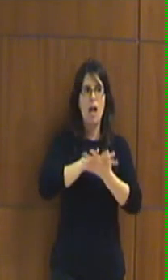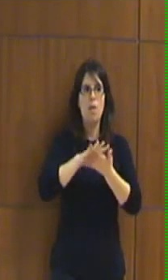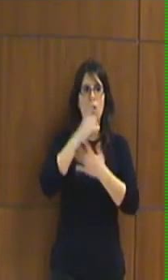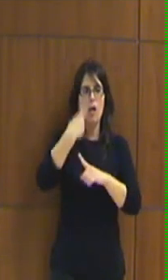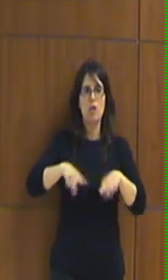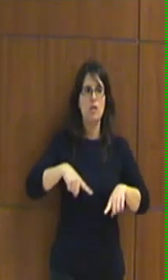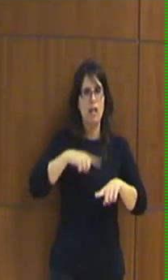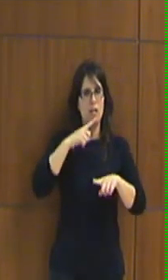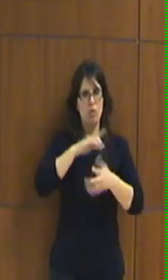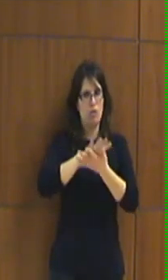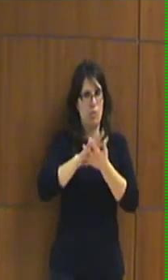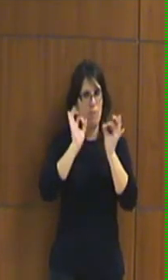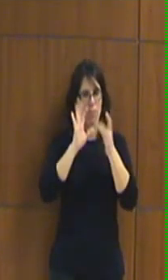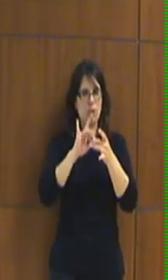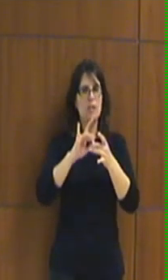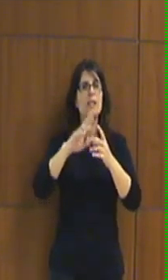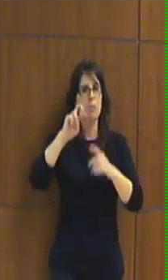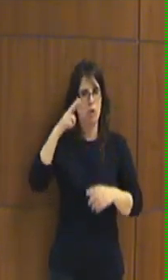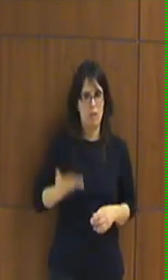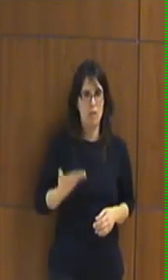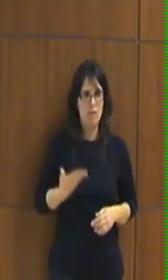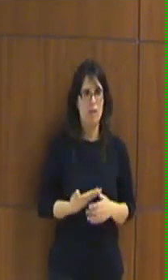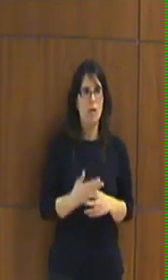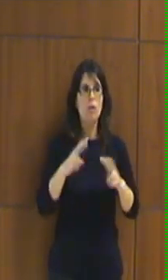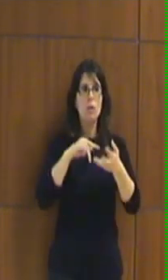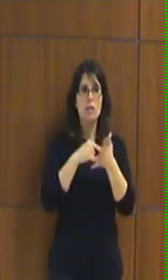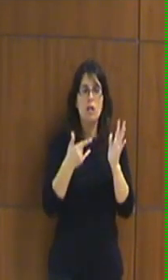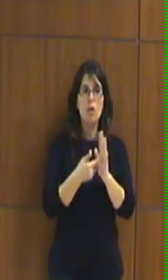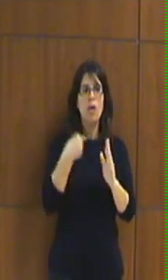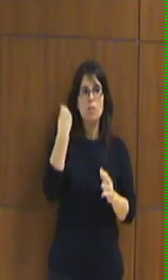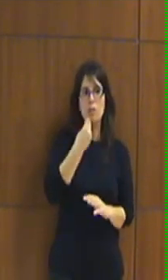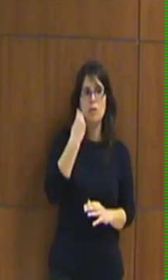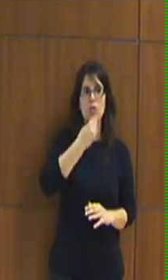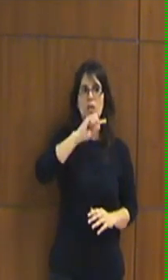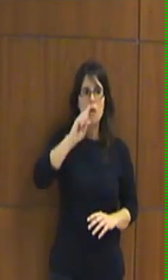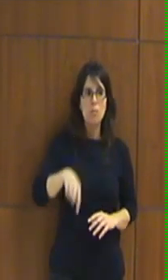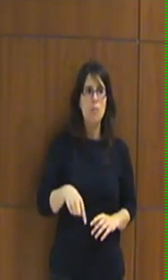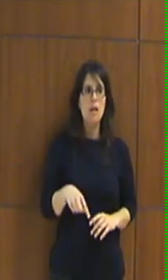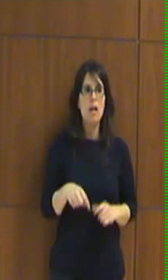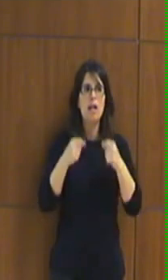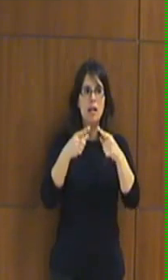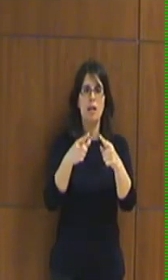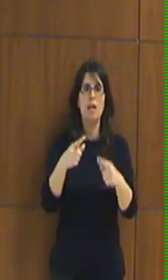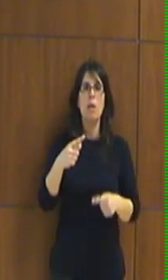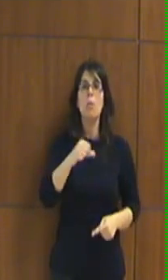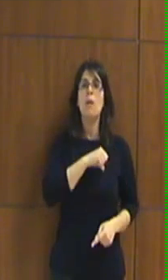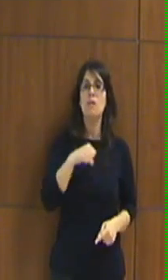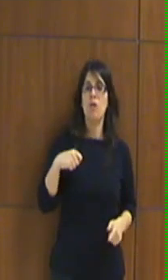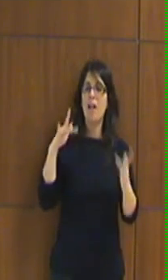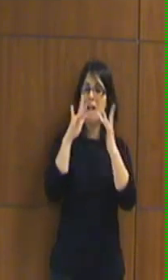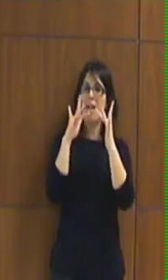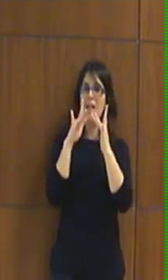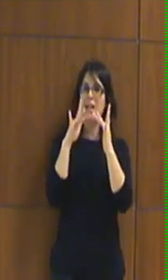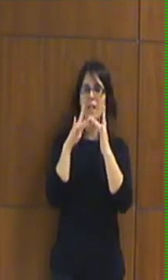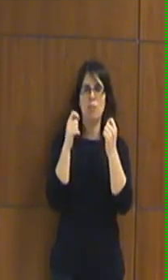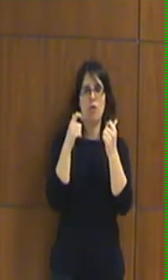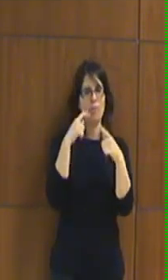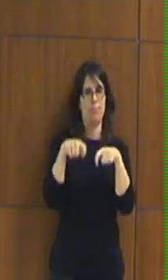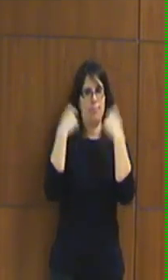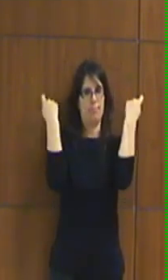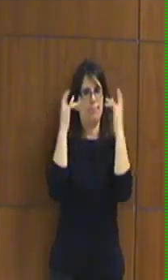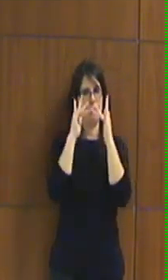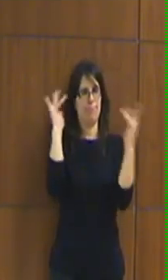importante. Las nuevas tecnologías creo que nos han restado también bastante en las relaciones personales. Creo que es